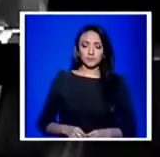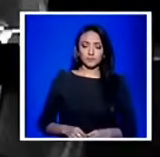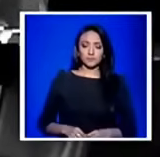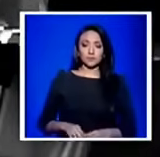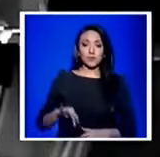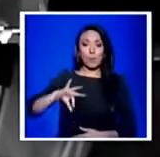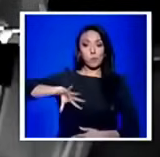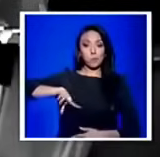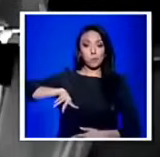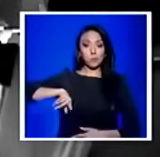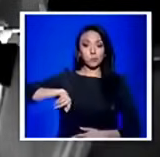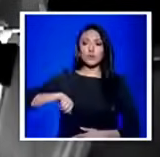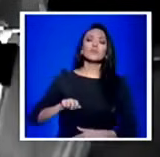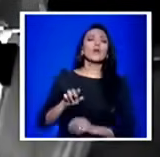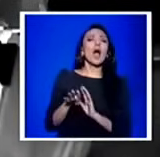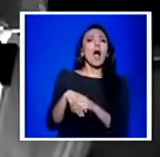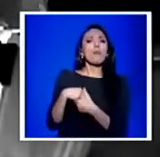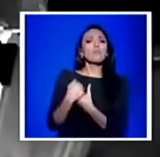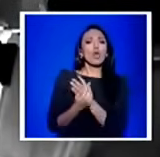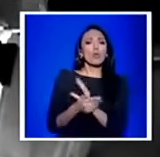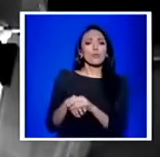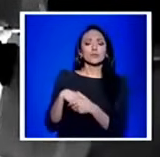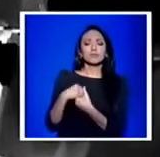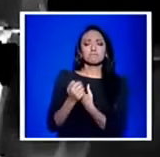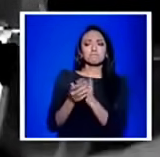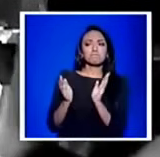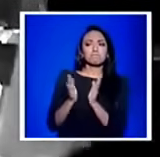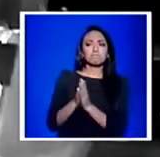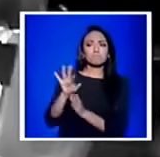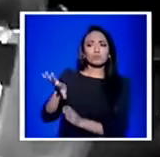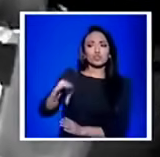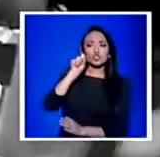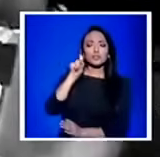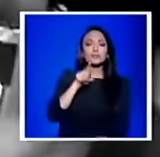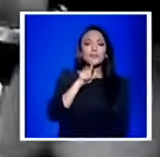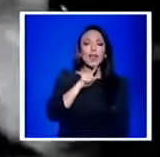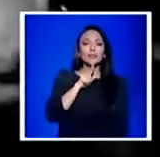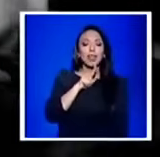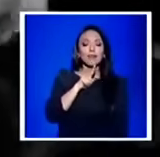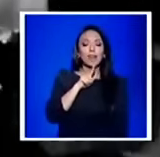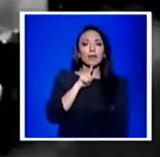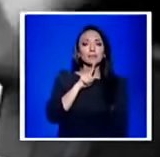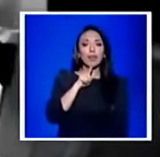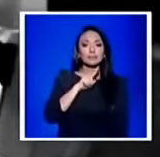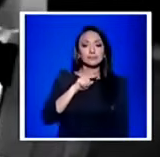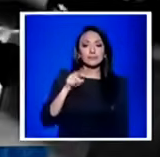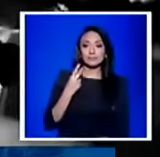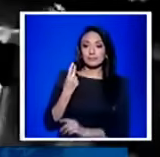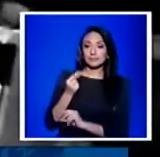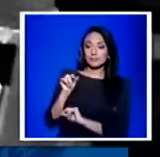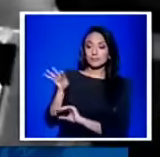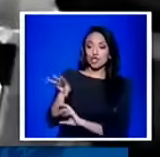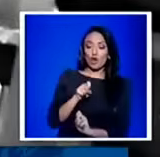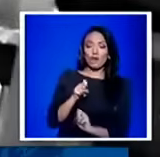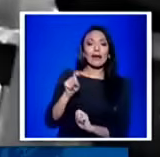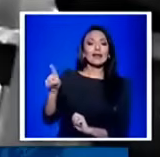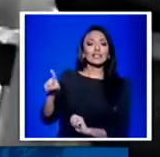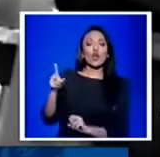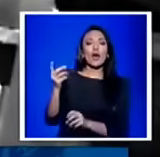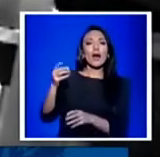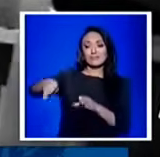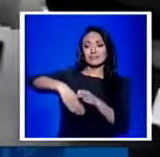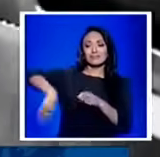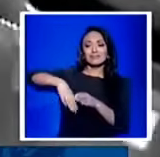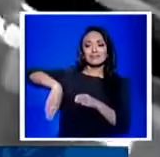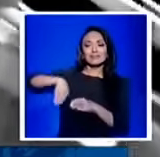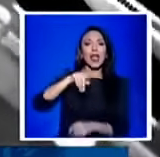Los delincuentes aprovecharon la madrugada para robar esta heladería. Y en cuestión de segundos, se llevaron la máquina de helados